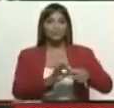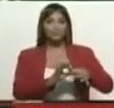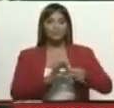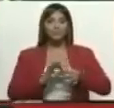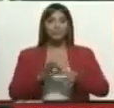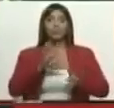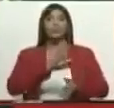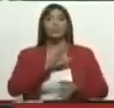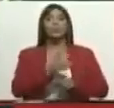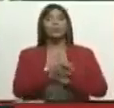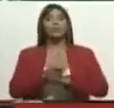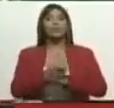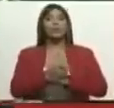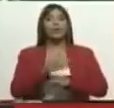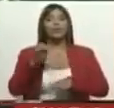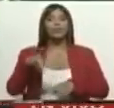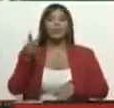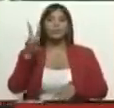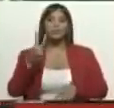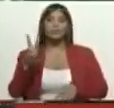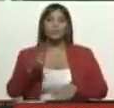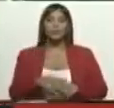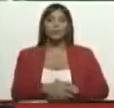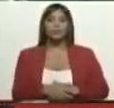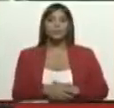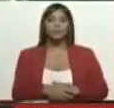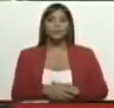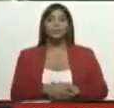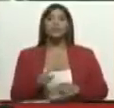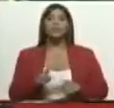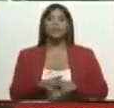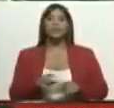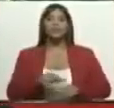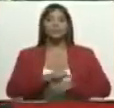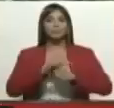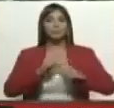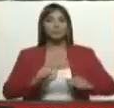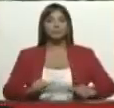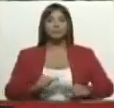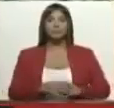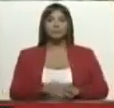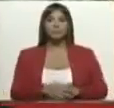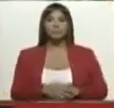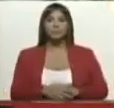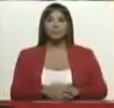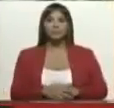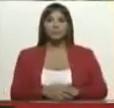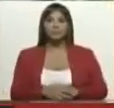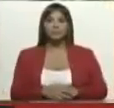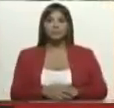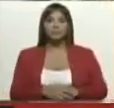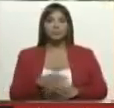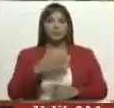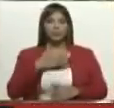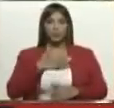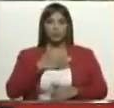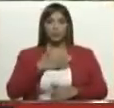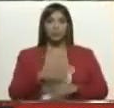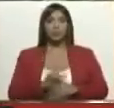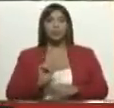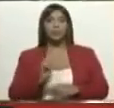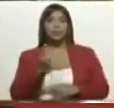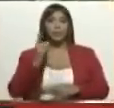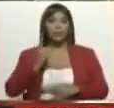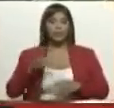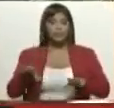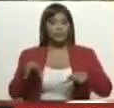del Estado y de la República, como es la Fuerza Armada Nacional Bolivariana. Yo lo primero que